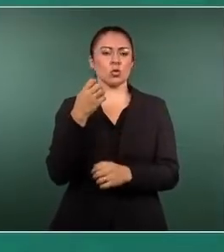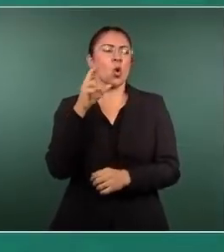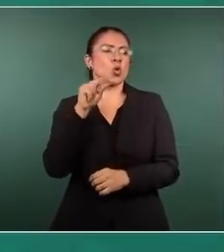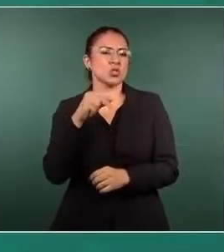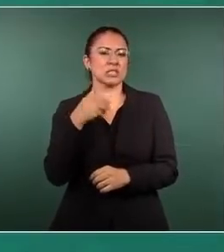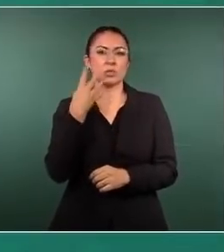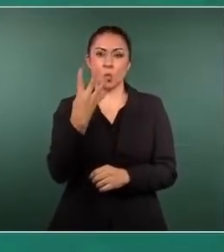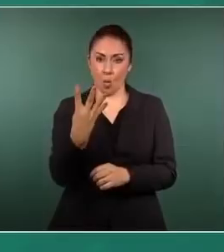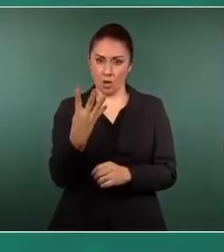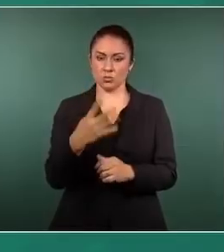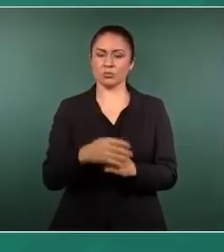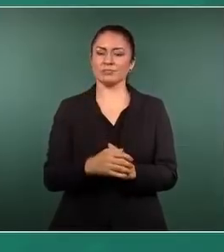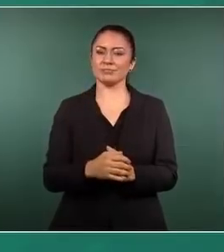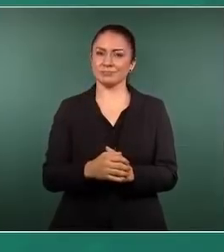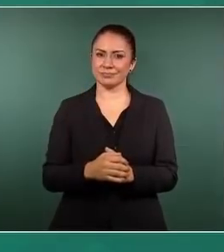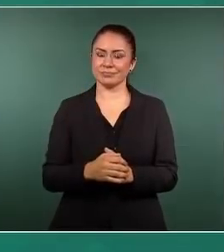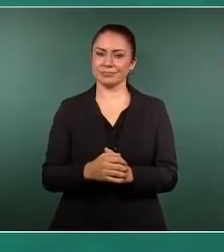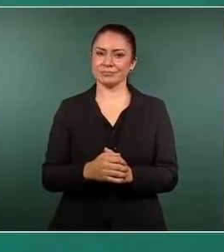1984